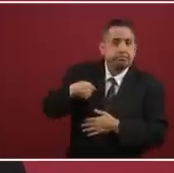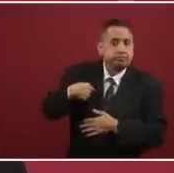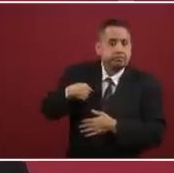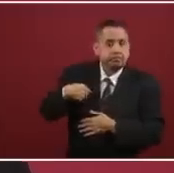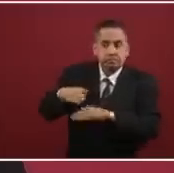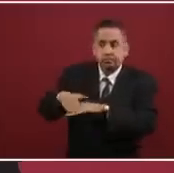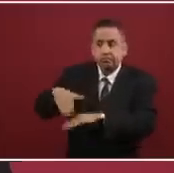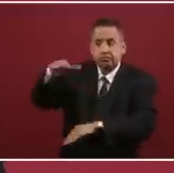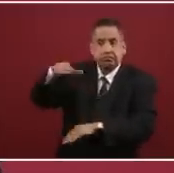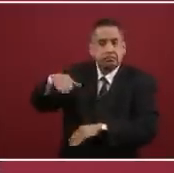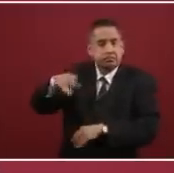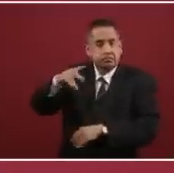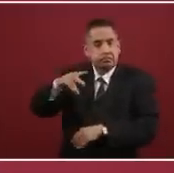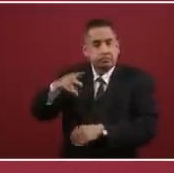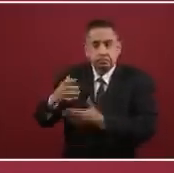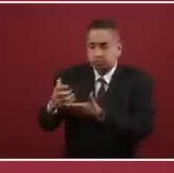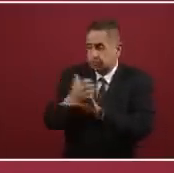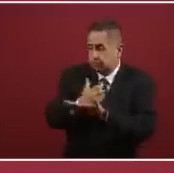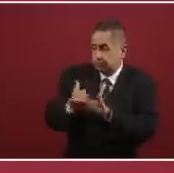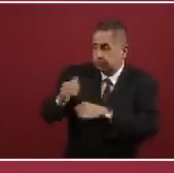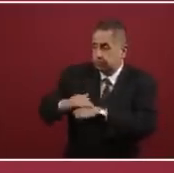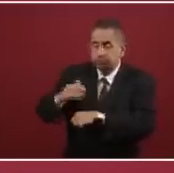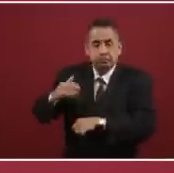mínimo de México.